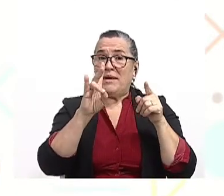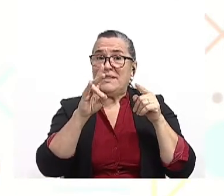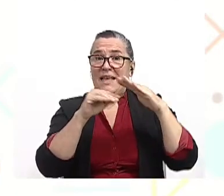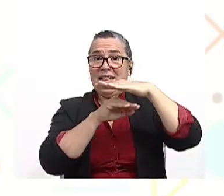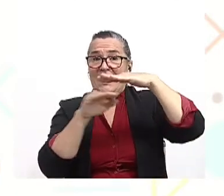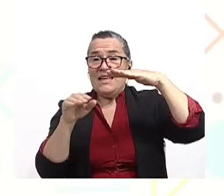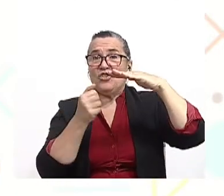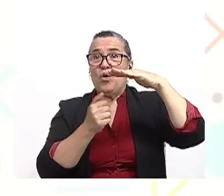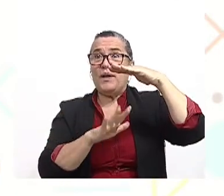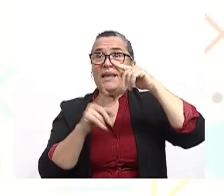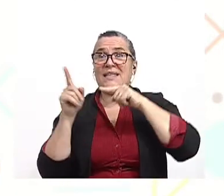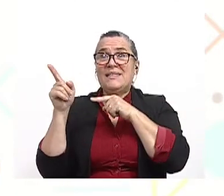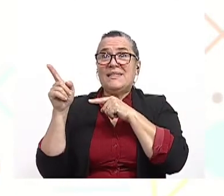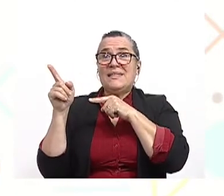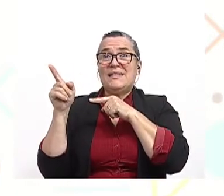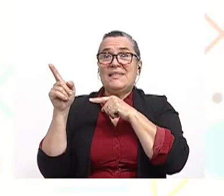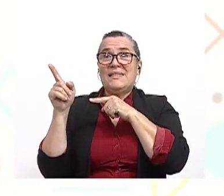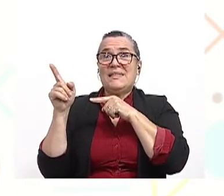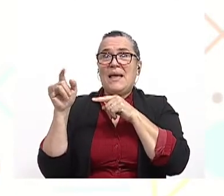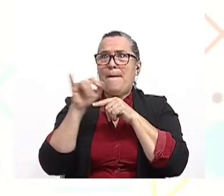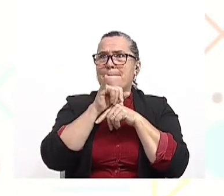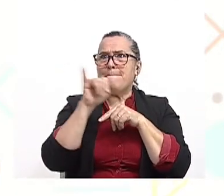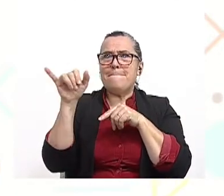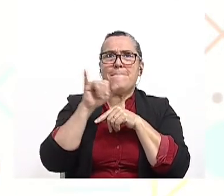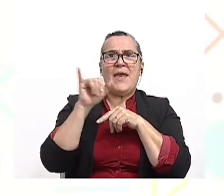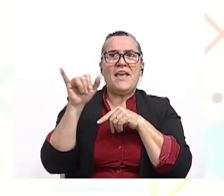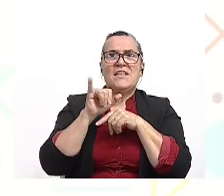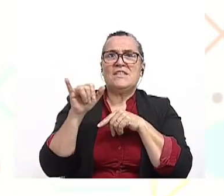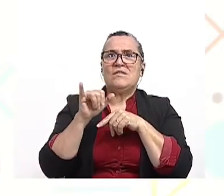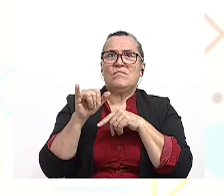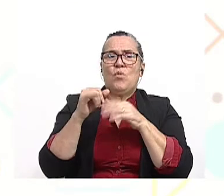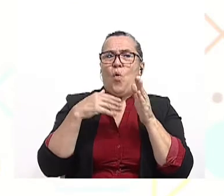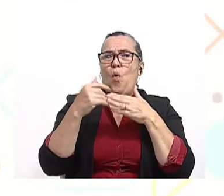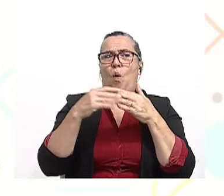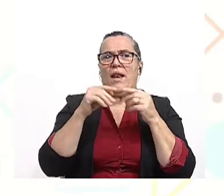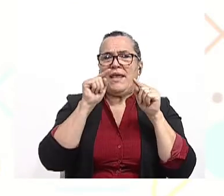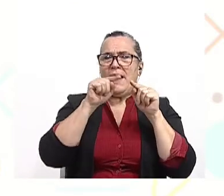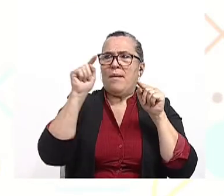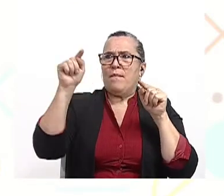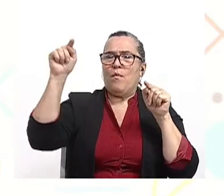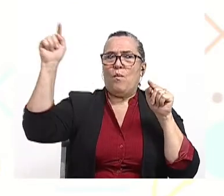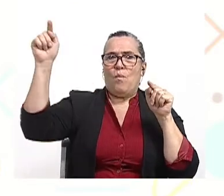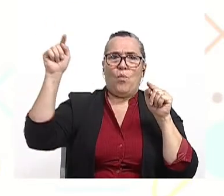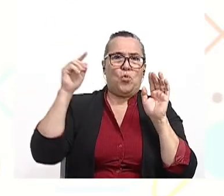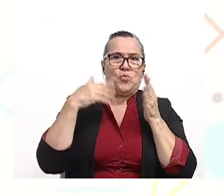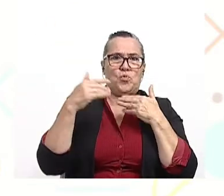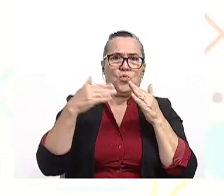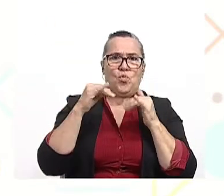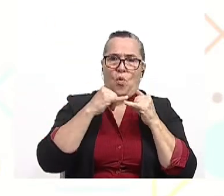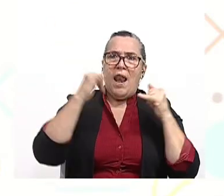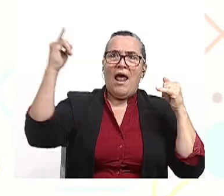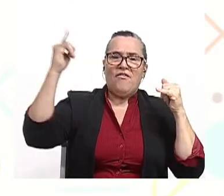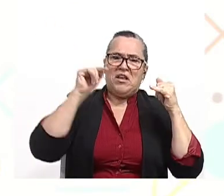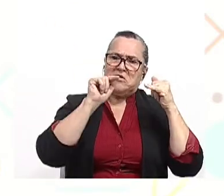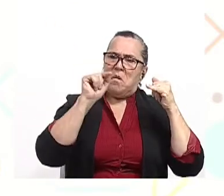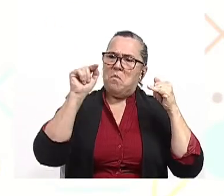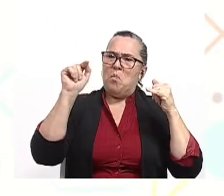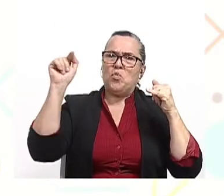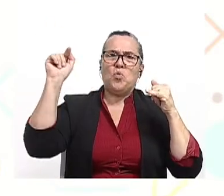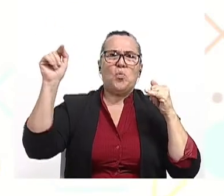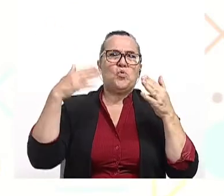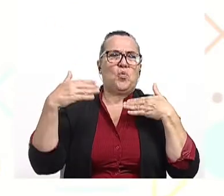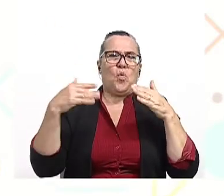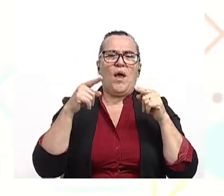15. Si hacemos lo mismo con dos puntos cualesquiera que pertenezcan a dicha recta, ¿qué